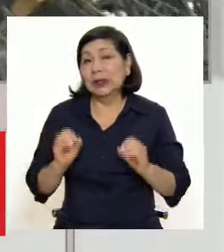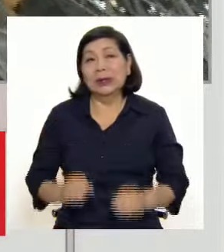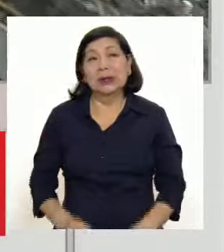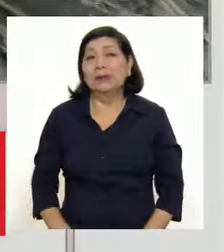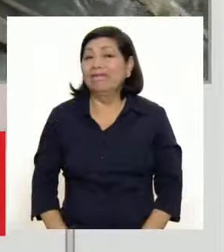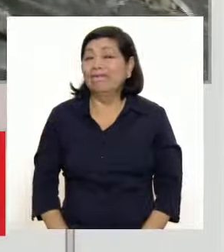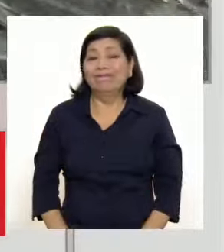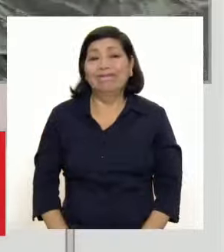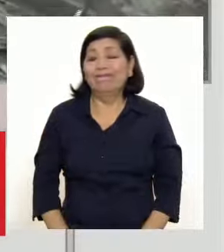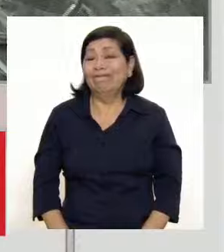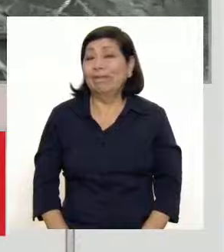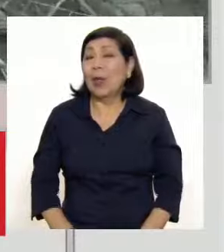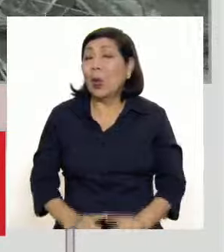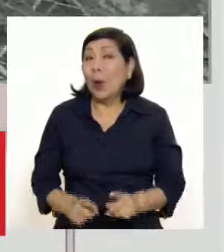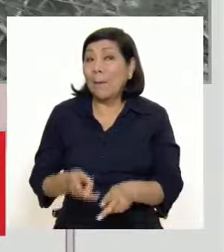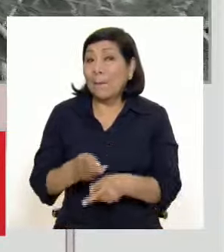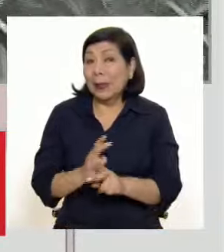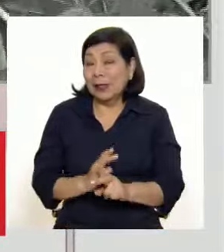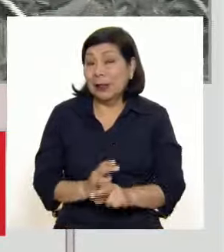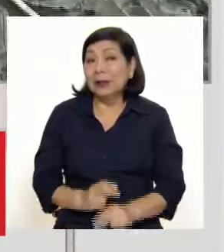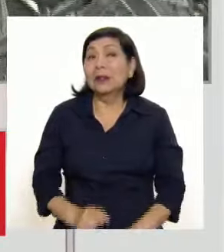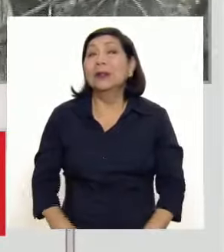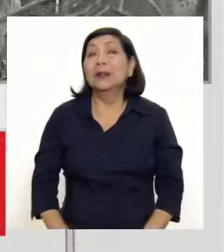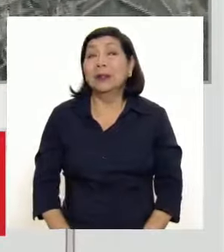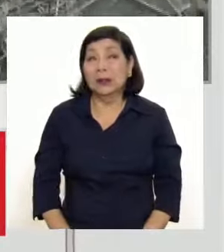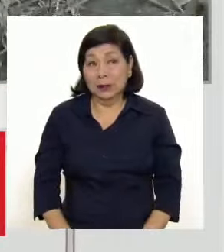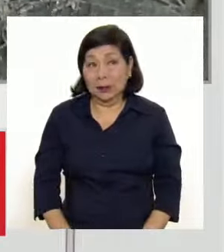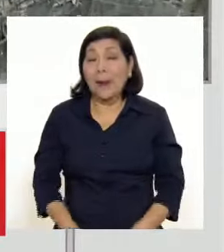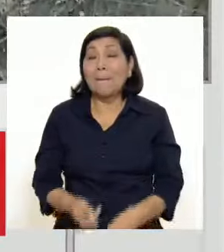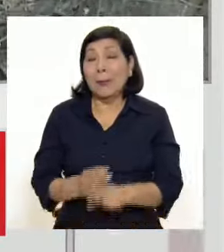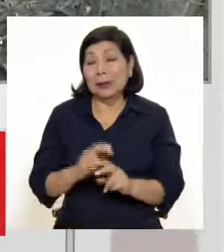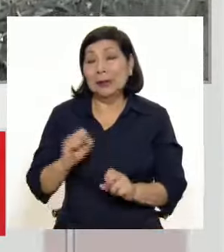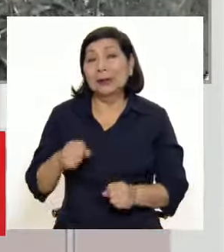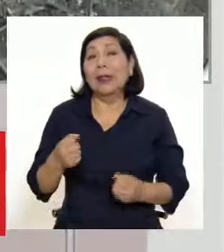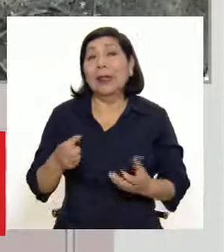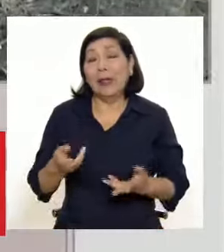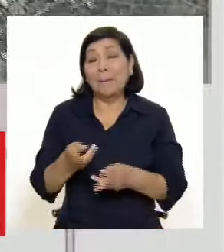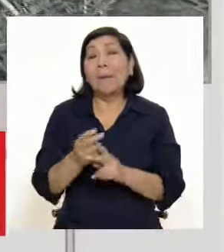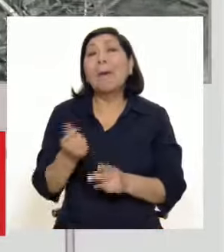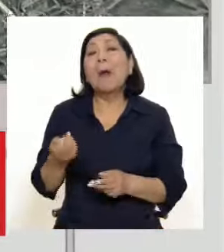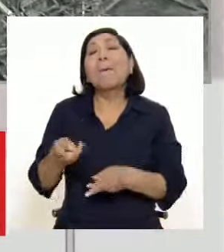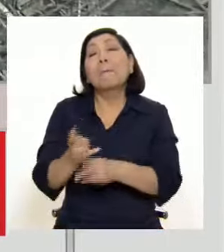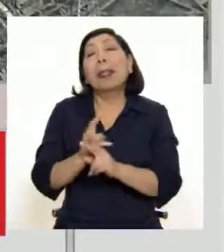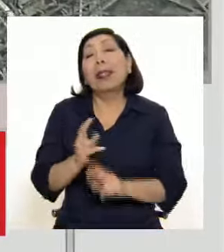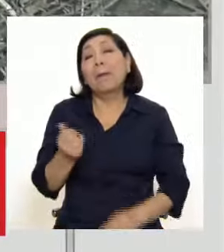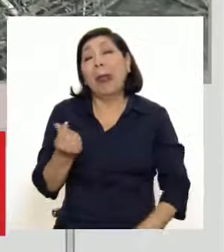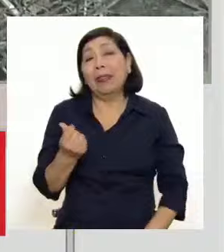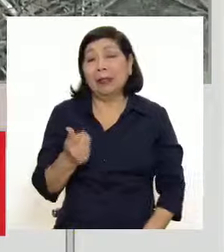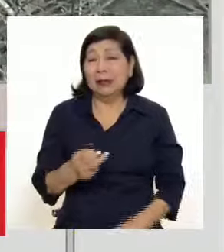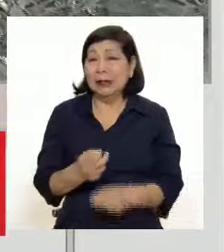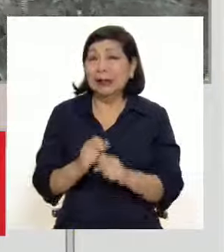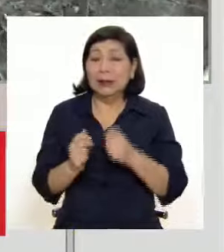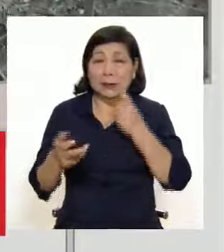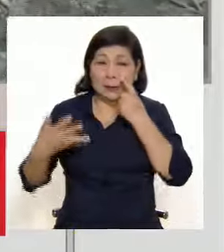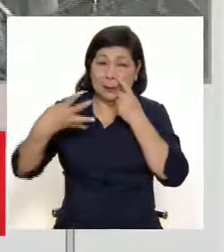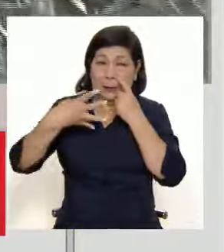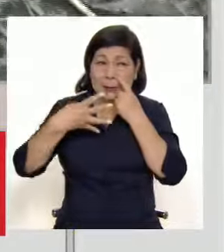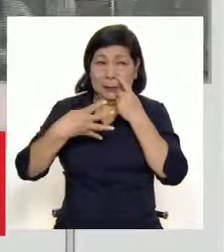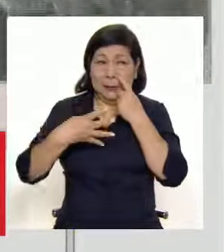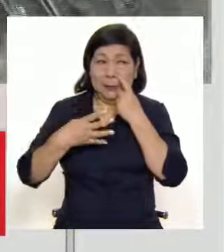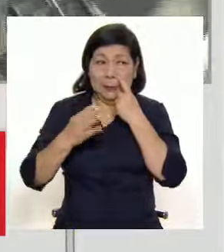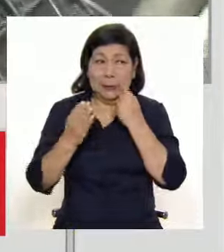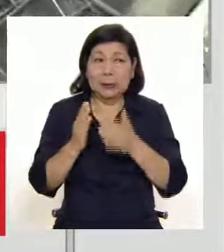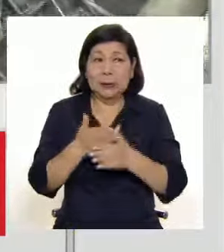No. No, no teníamos. ¿Algún préstamo? ¿Quedaron endeudados? Préstamo, sí, sí tenemos préstamo. Bien, acá desde el cuarto piso vamos